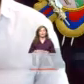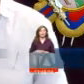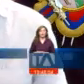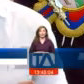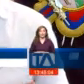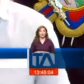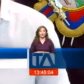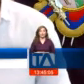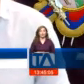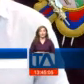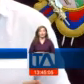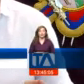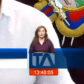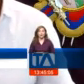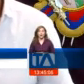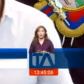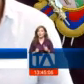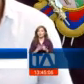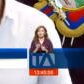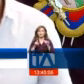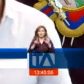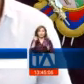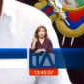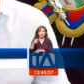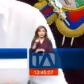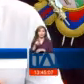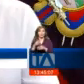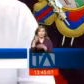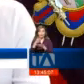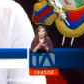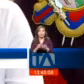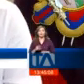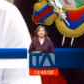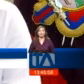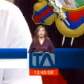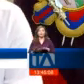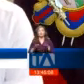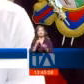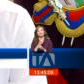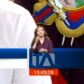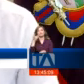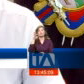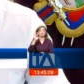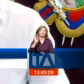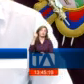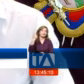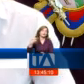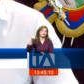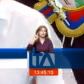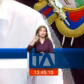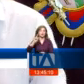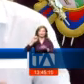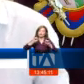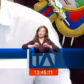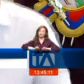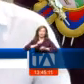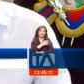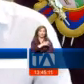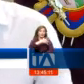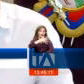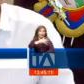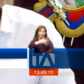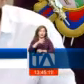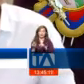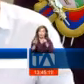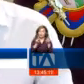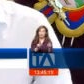primera etapa inmediata es de 7 millones y medio. Esto alcanzará aproximadamente los 18 millones de dólares para poder fortalecer nuestro